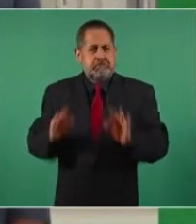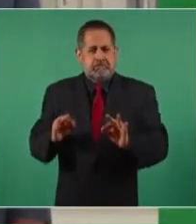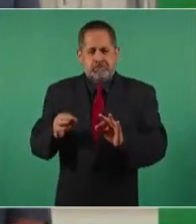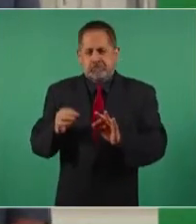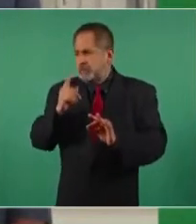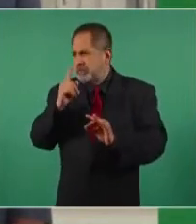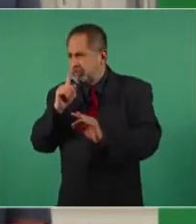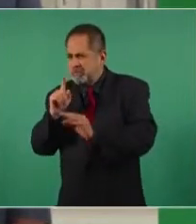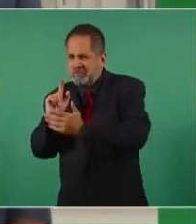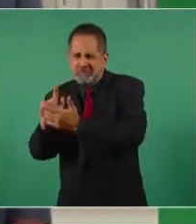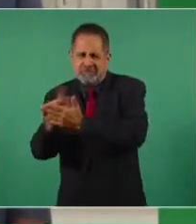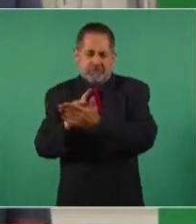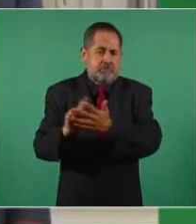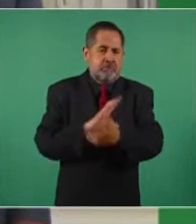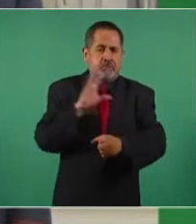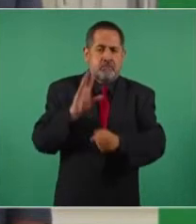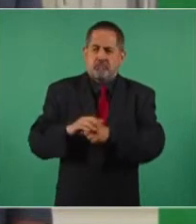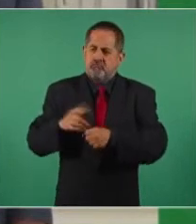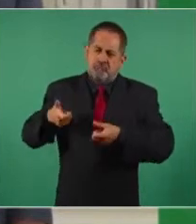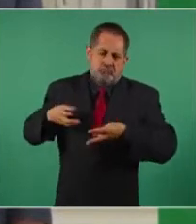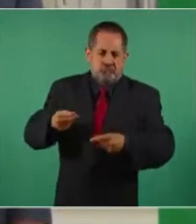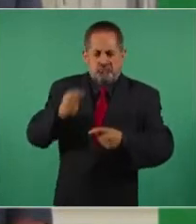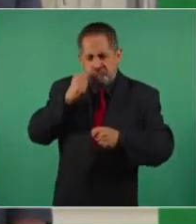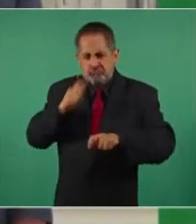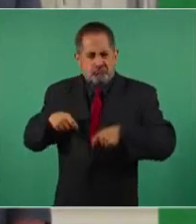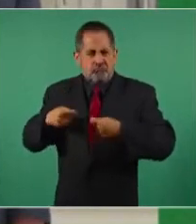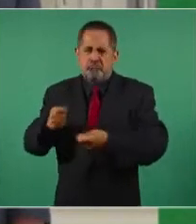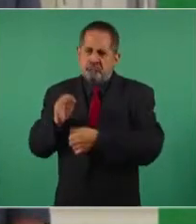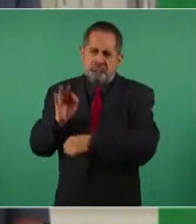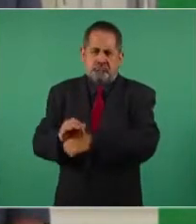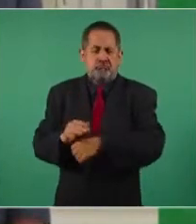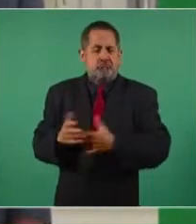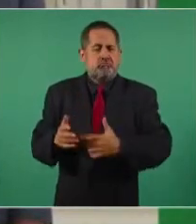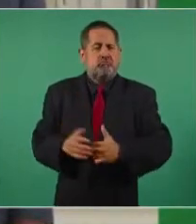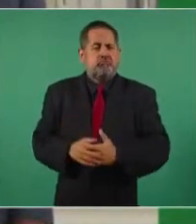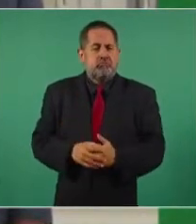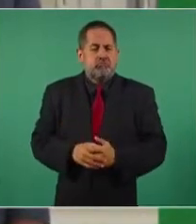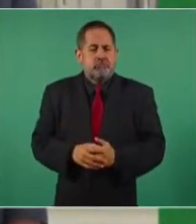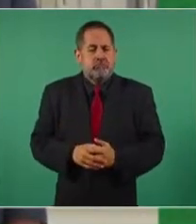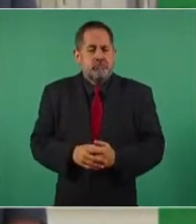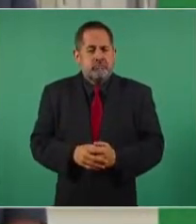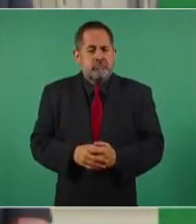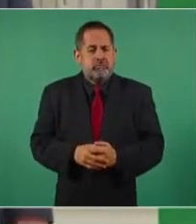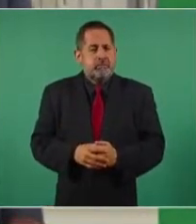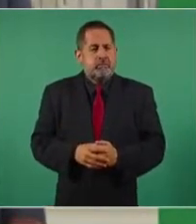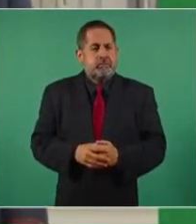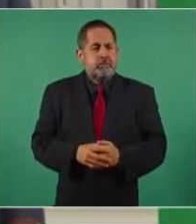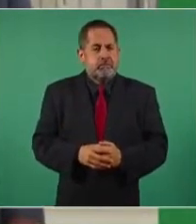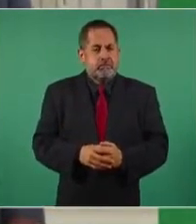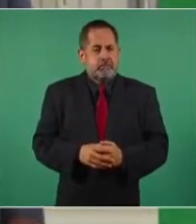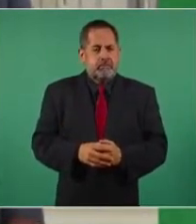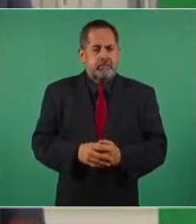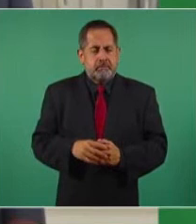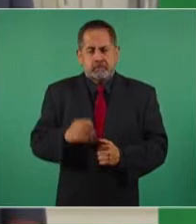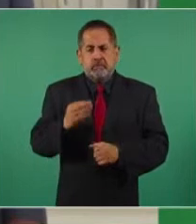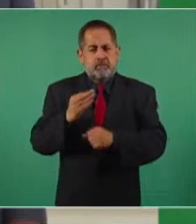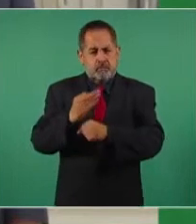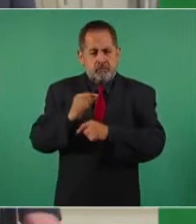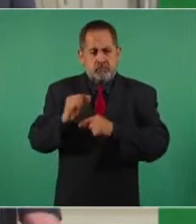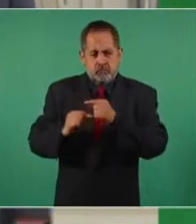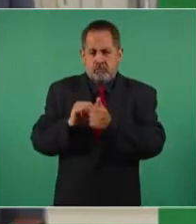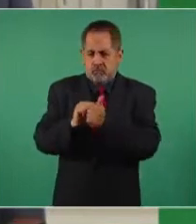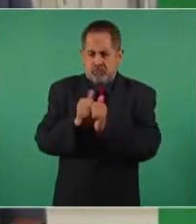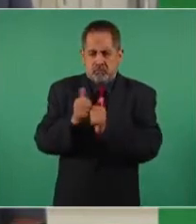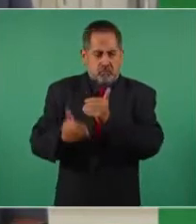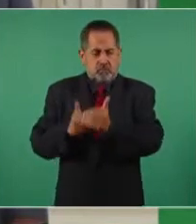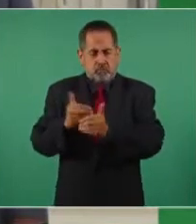con una inversión optimal modelo casa español de manera propia práctica steve y crece de manera